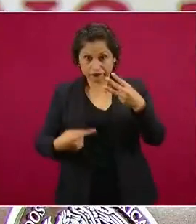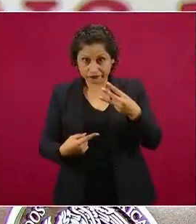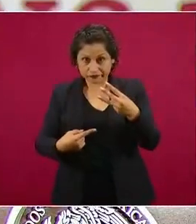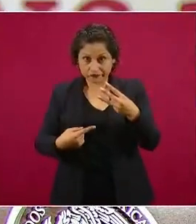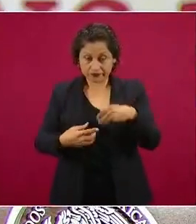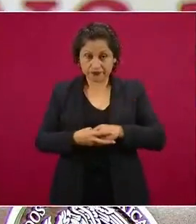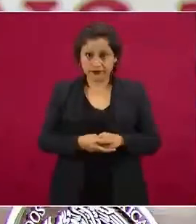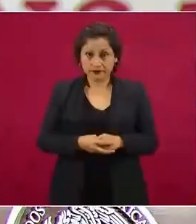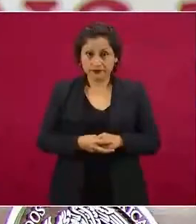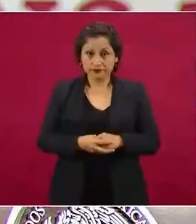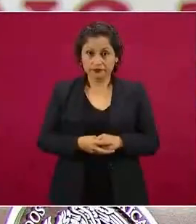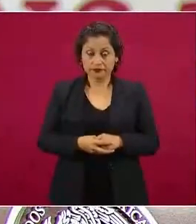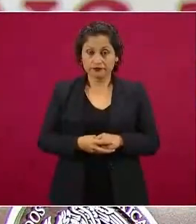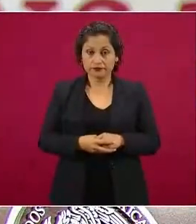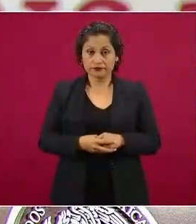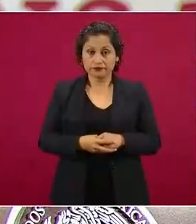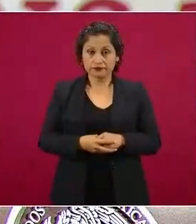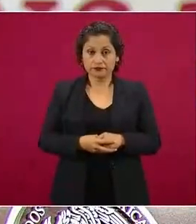Yo no